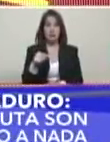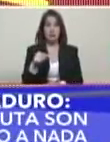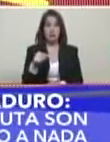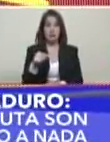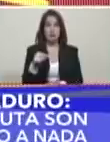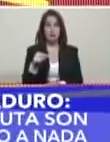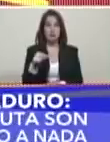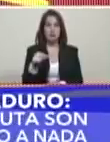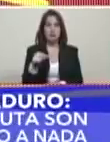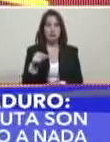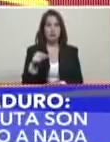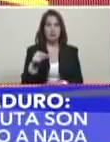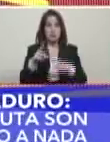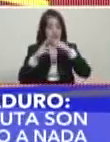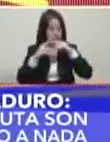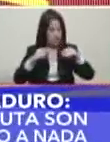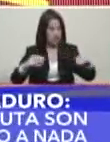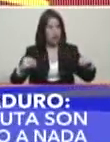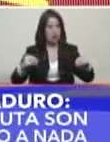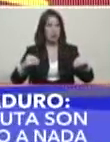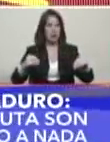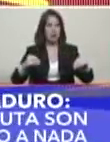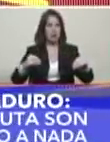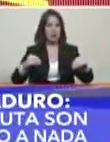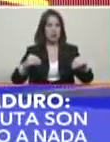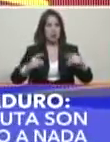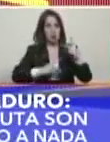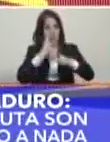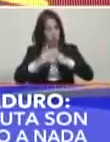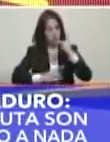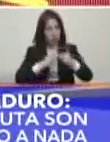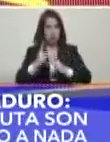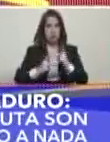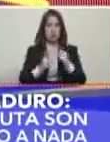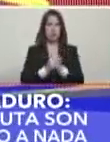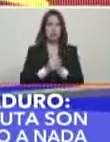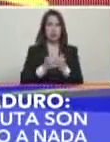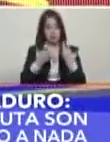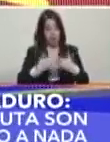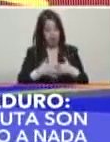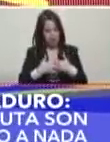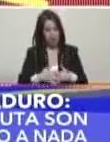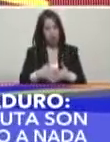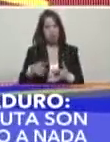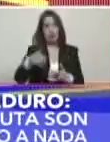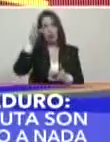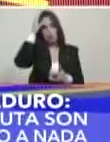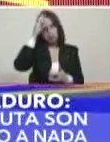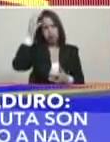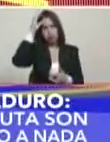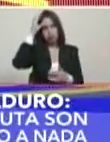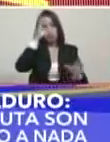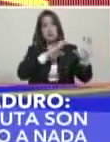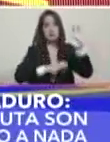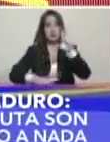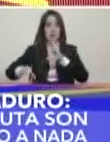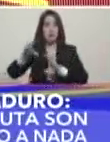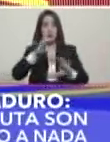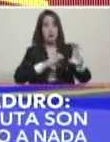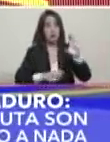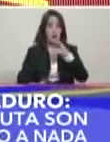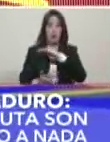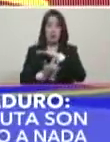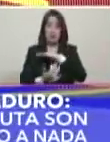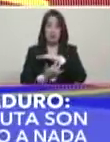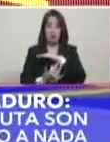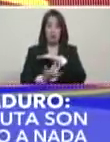las tierras, la capacidad productiva, la industria, el conocimiento científico, las